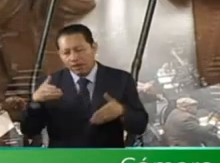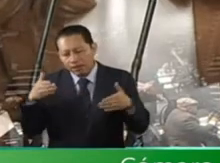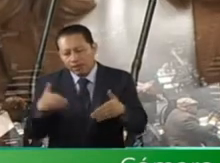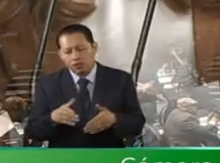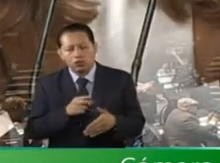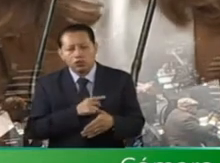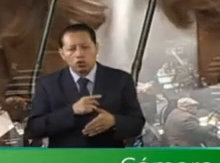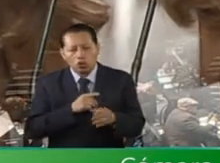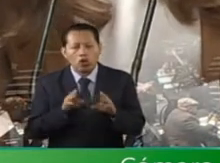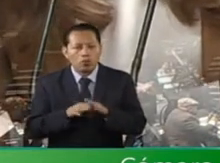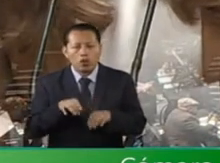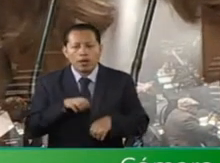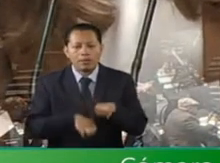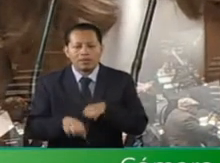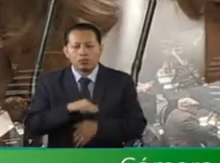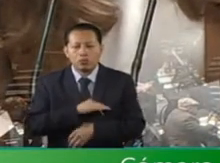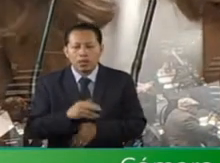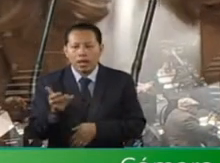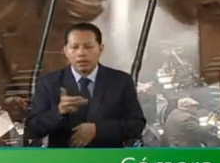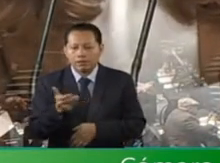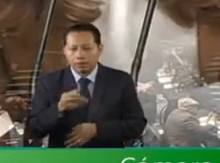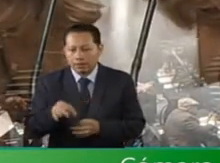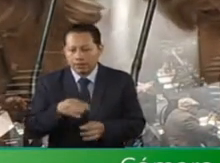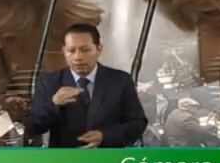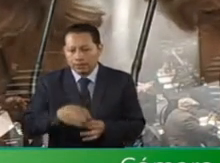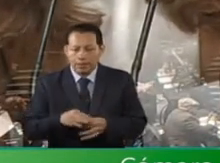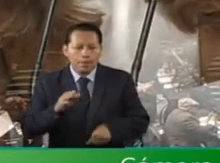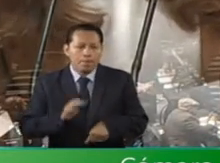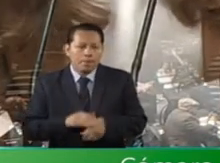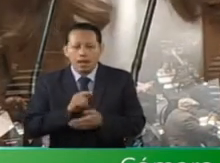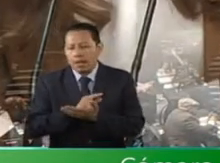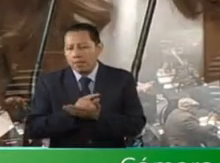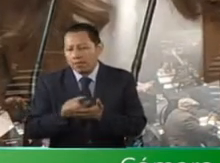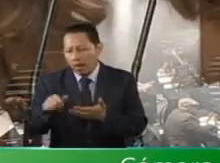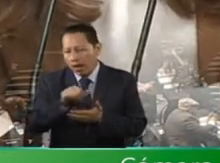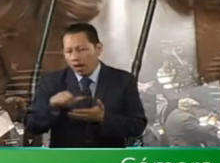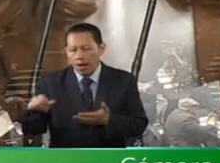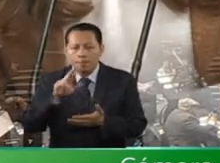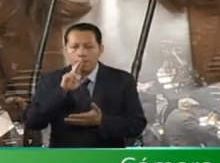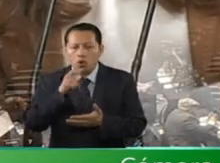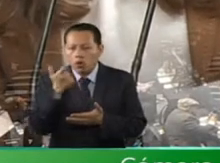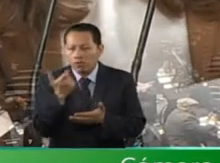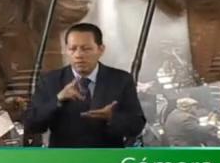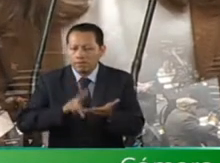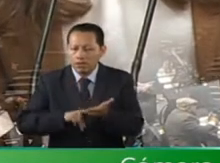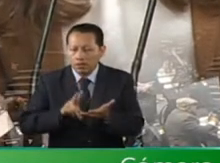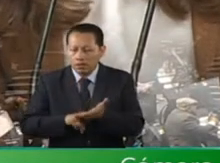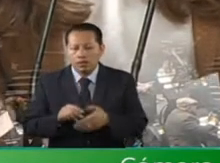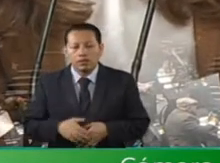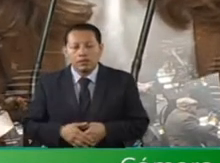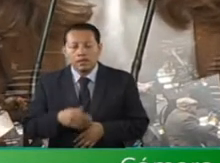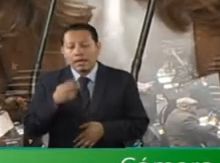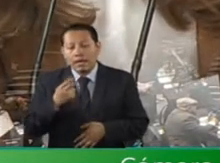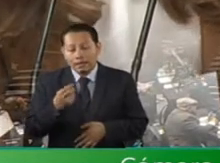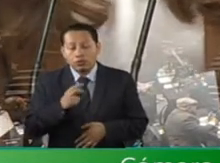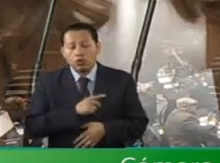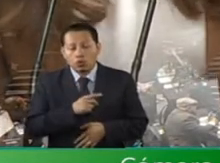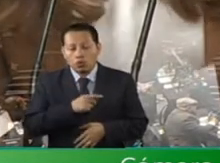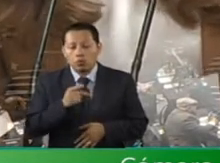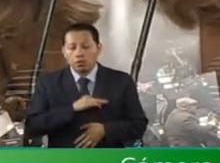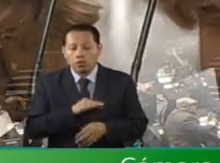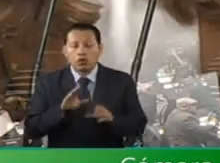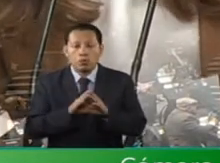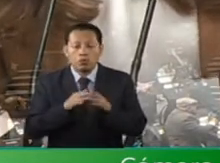solo si la empresa produce la energía más limpia a los mejores precios y solo así